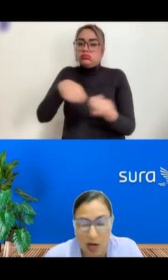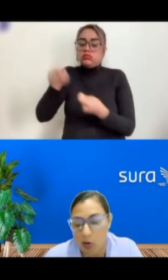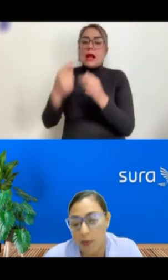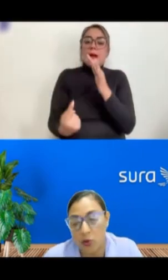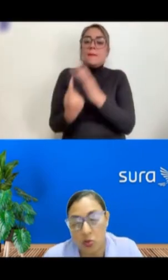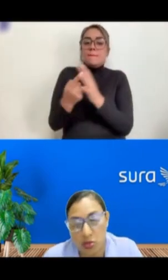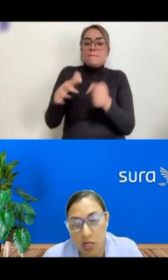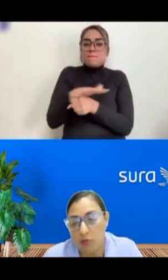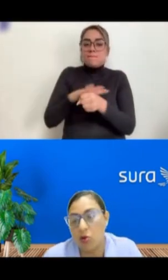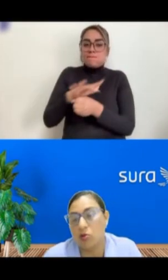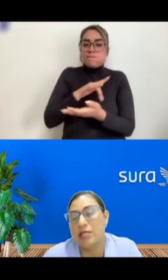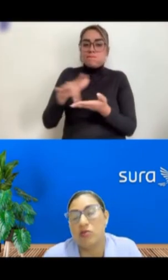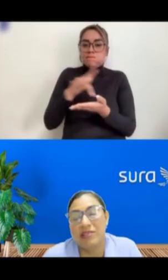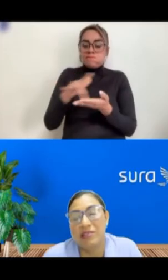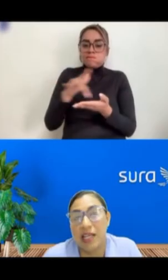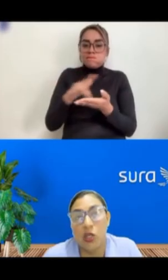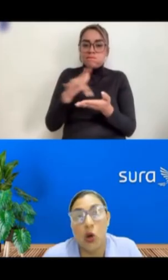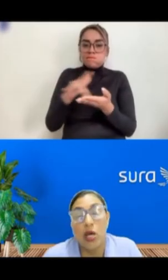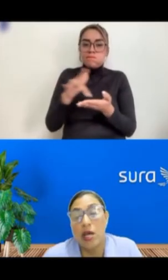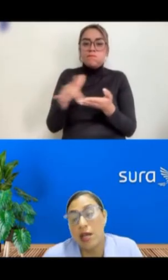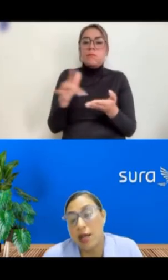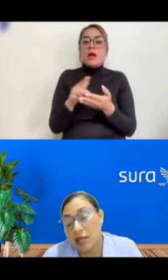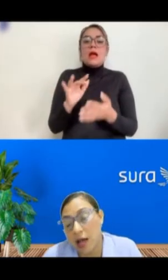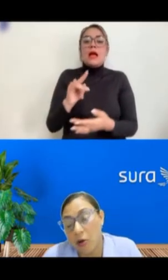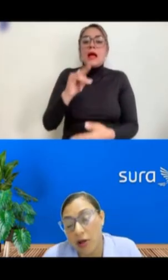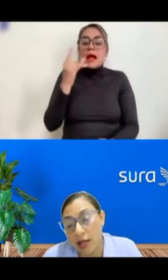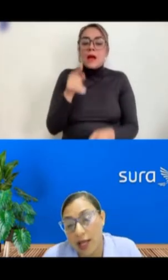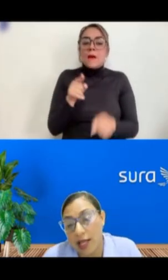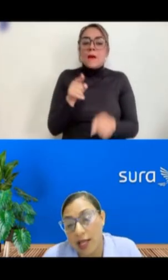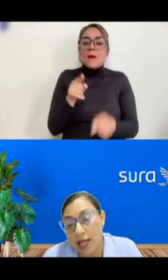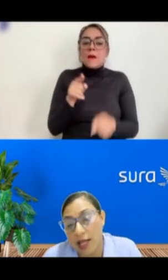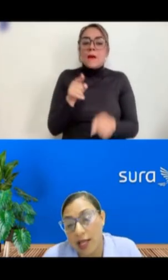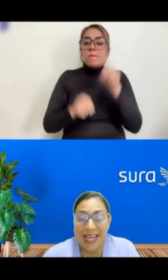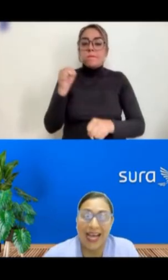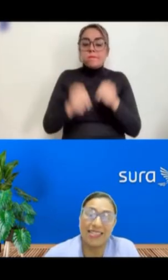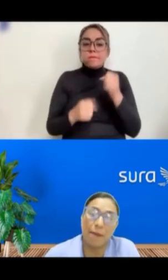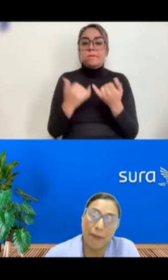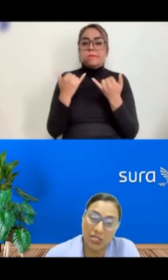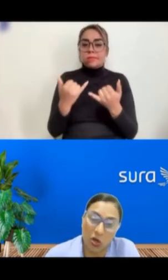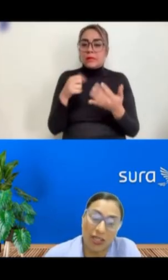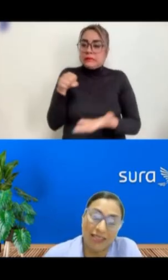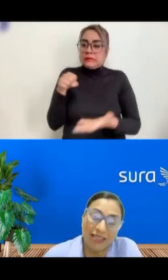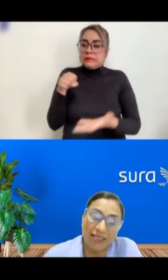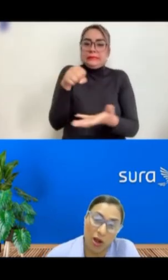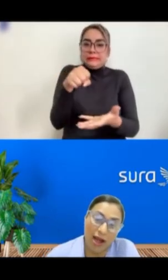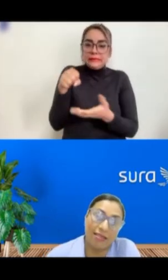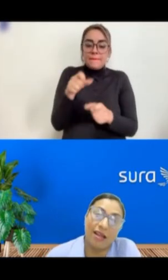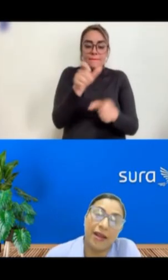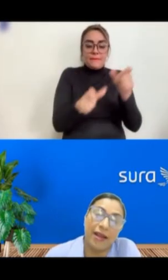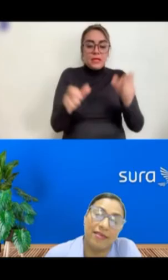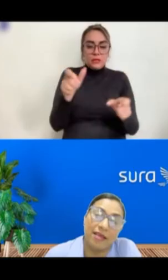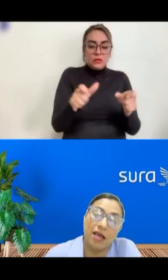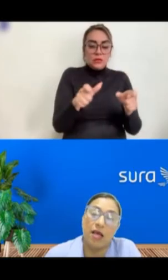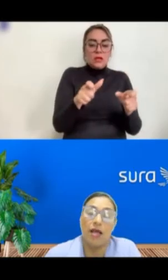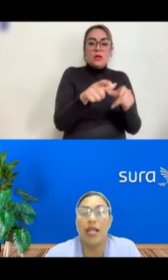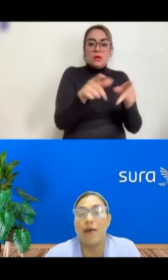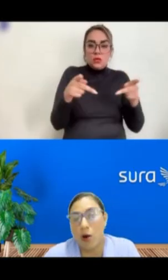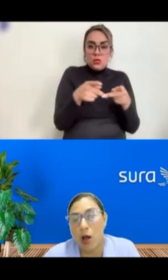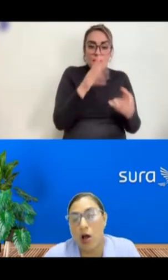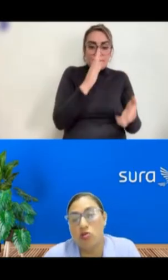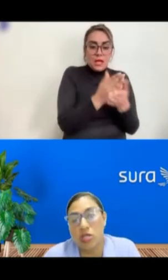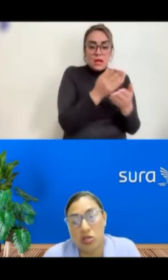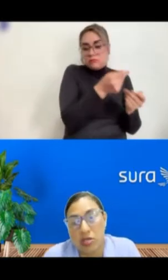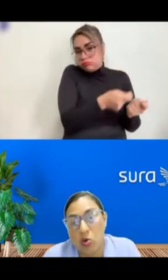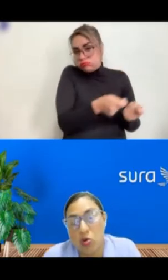situaciones de emergencia como de pronto un sismo, un incendio, y que tengamos que movilizar a esas personas de ese lugar de la emergencia